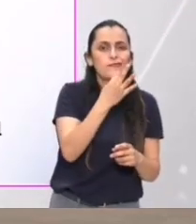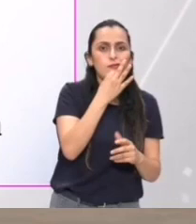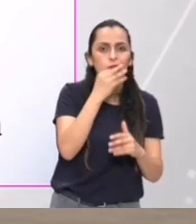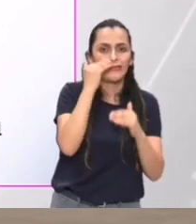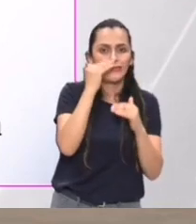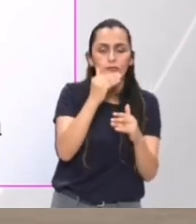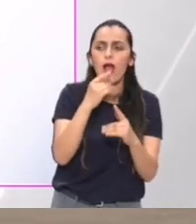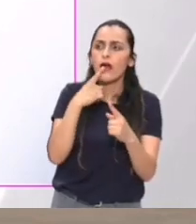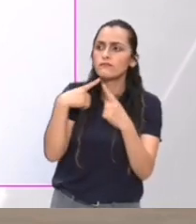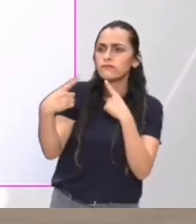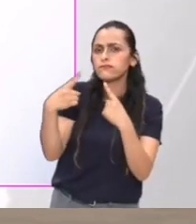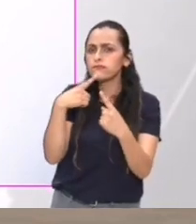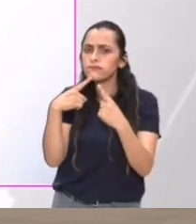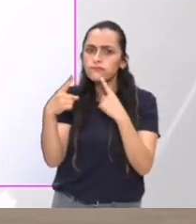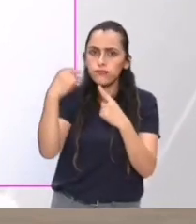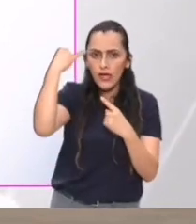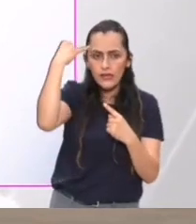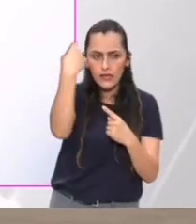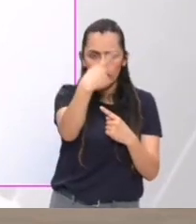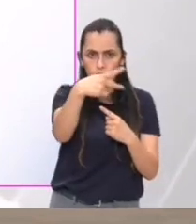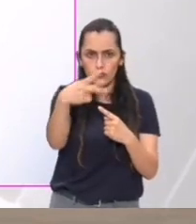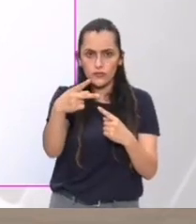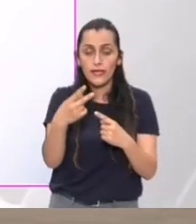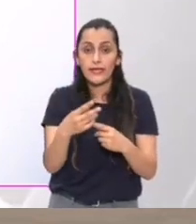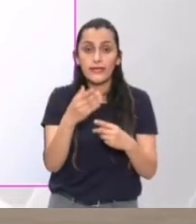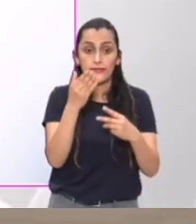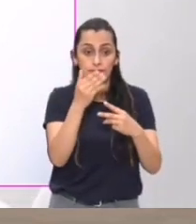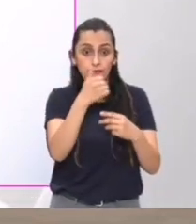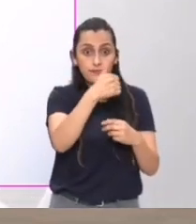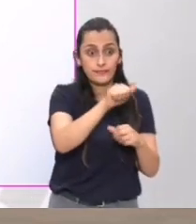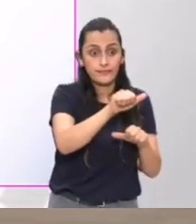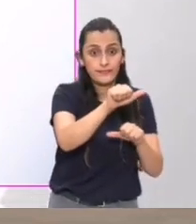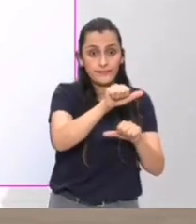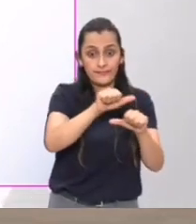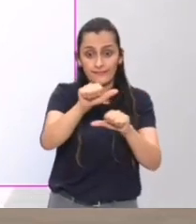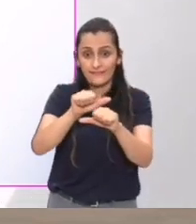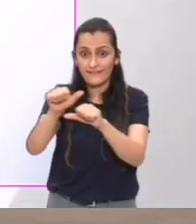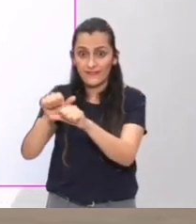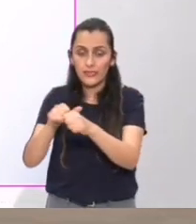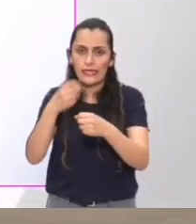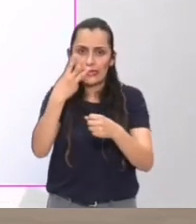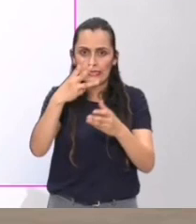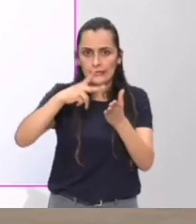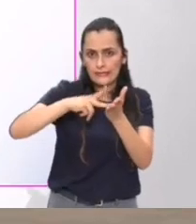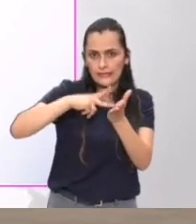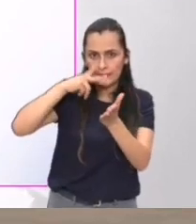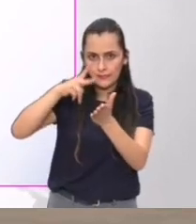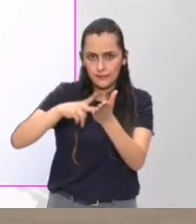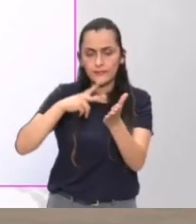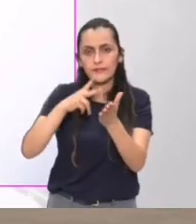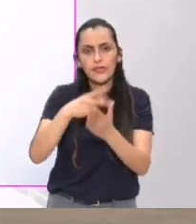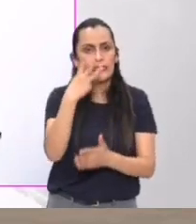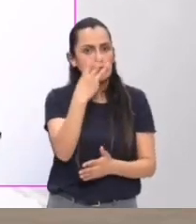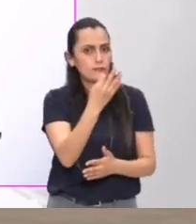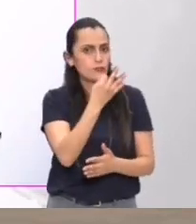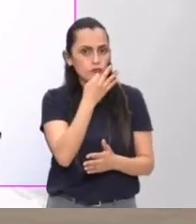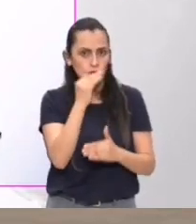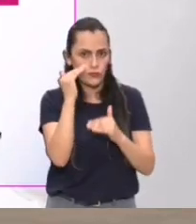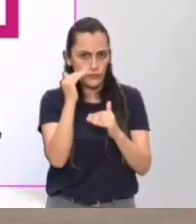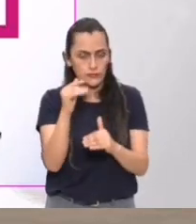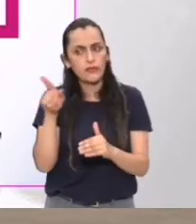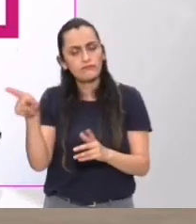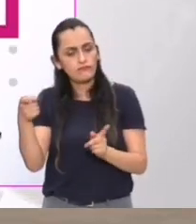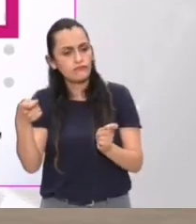sus ideas y propuestas en 3 participaciones de 1 minuto cada una sobre los planteamientos realizados por la moderación. Una